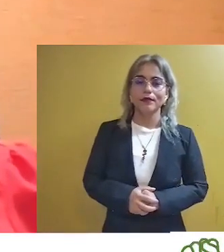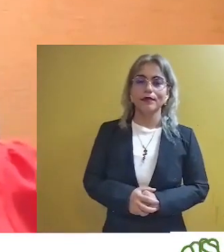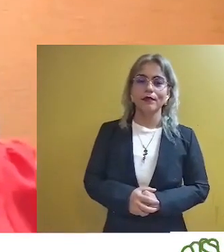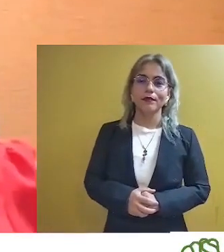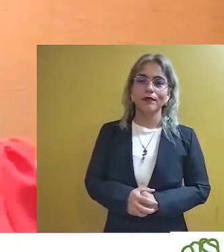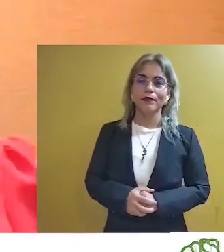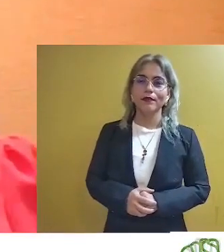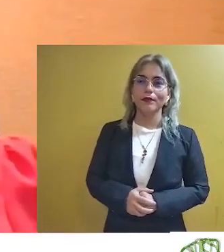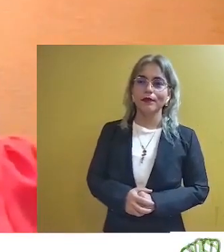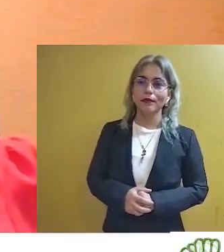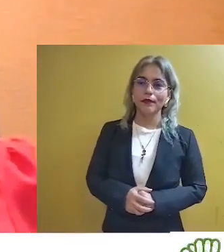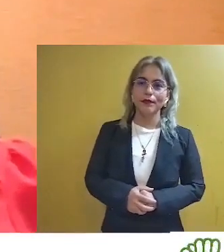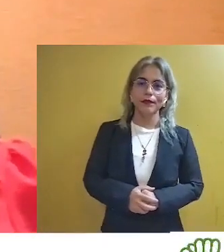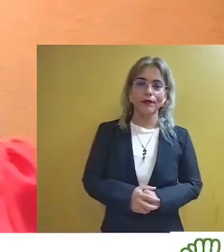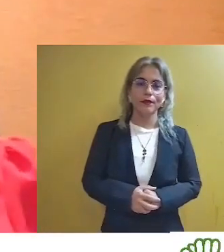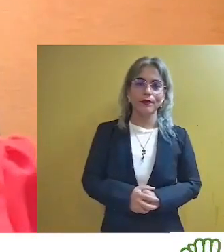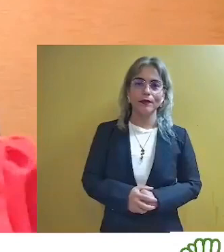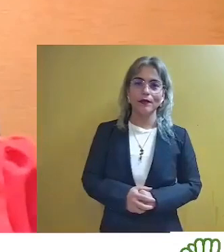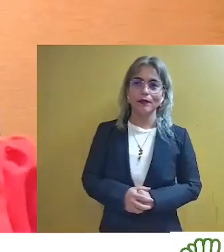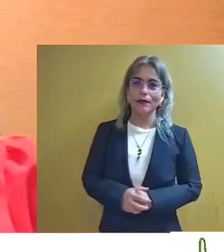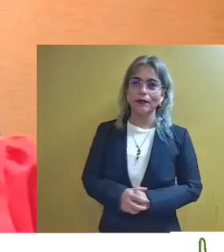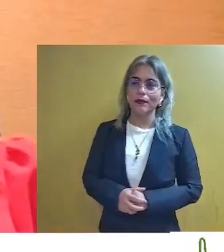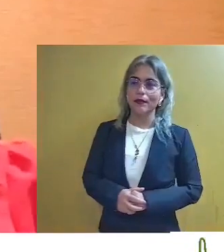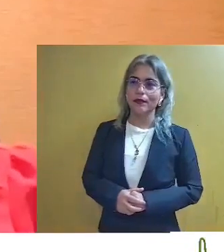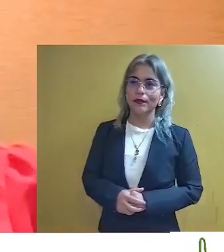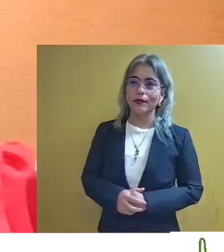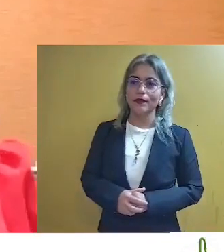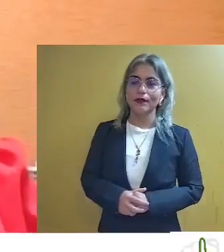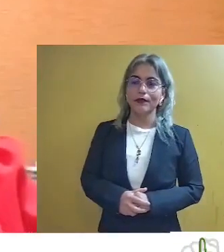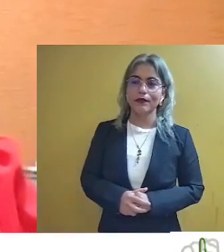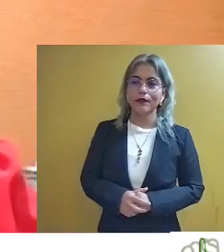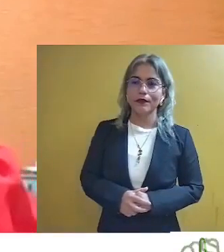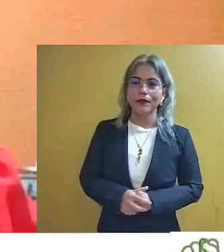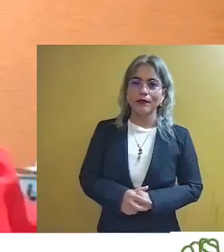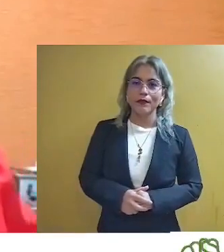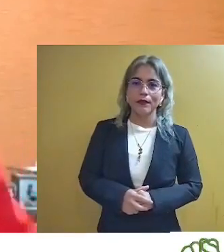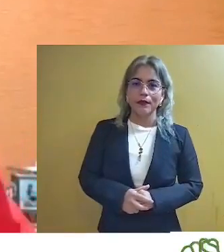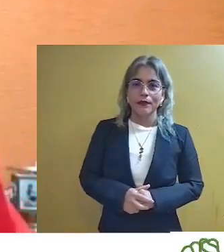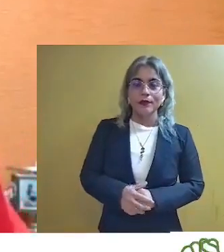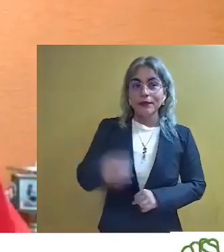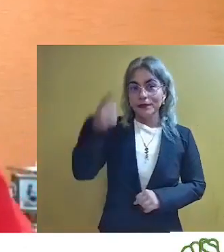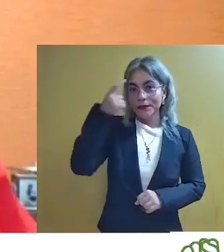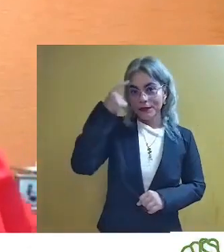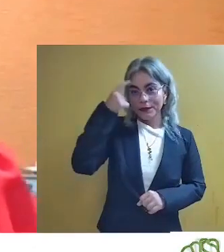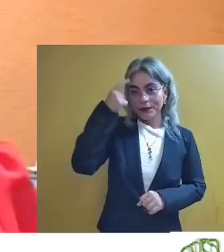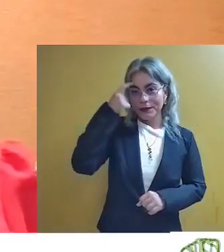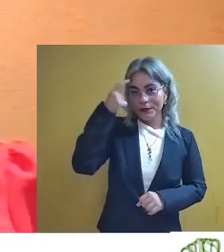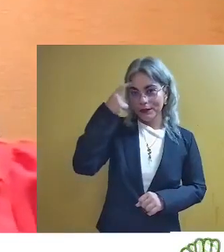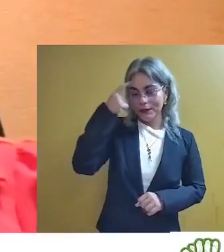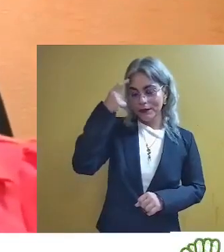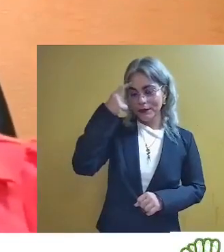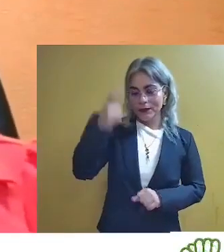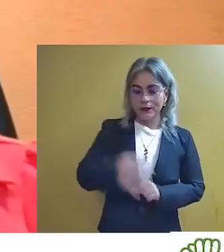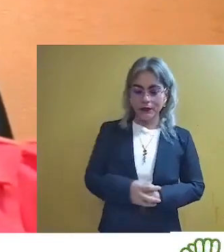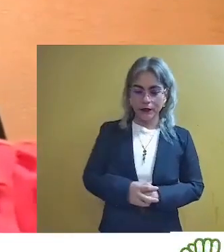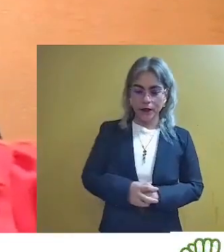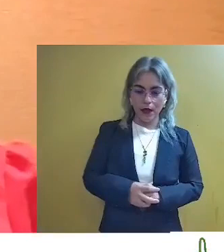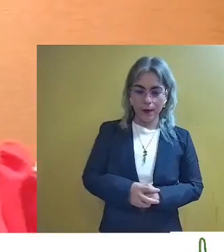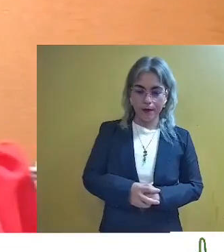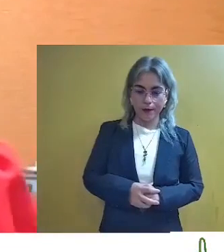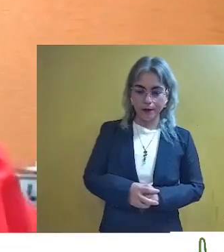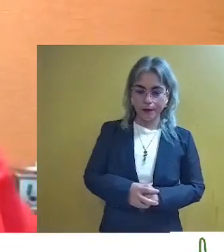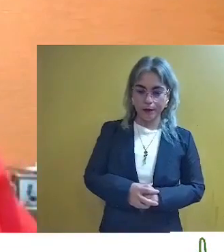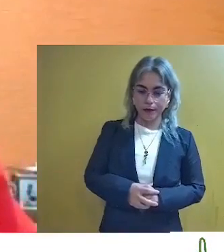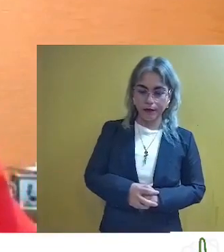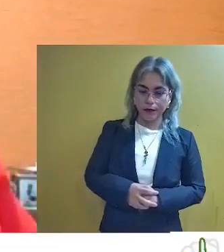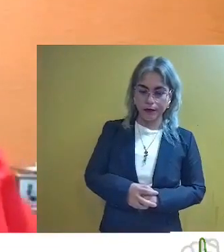Y ha sido no solamente criterio de jurisprudencia, sino doctrinariamente, que la institución de cosa